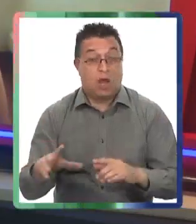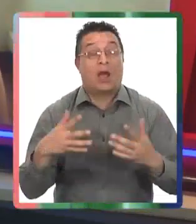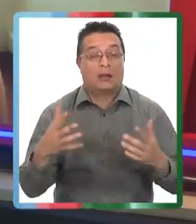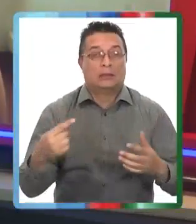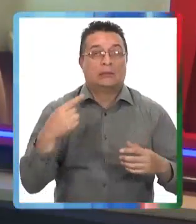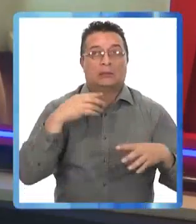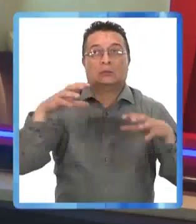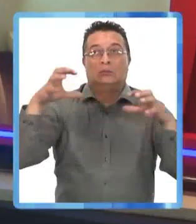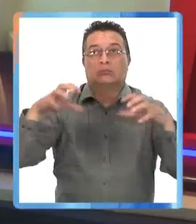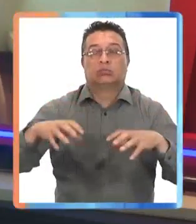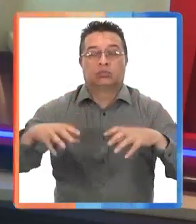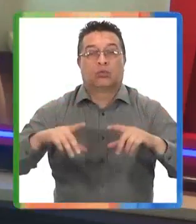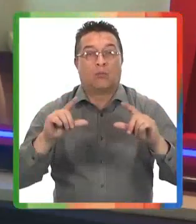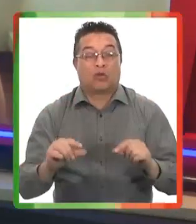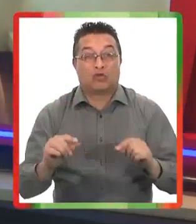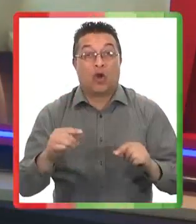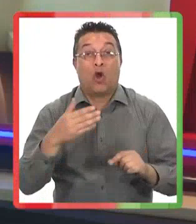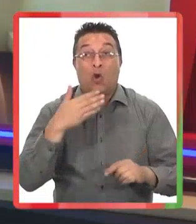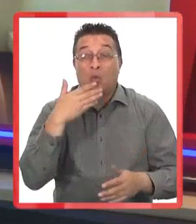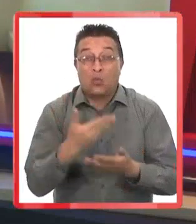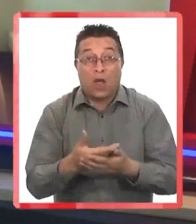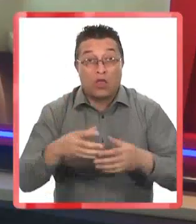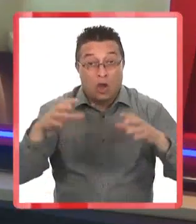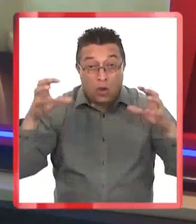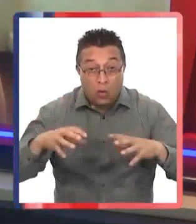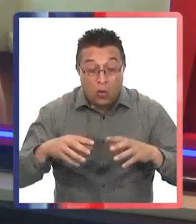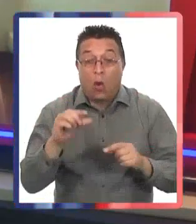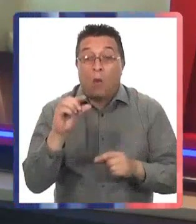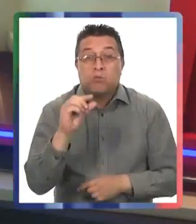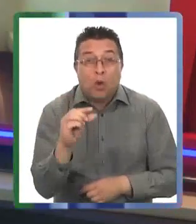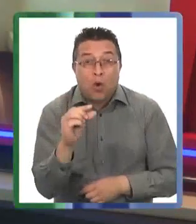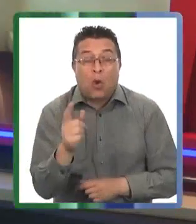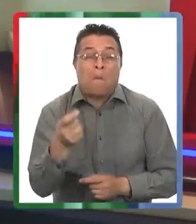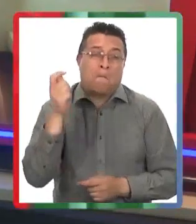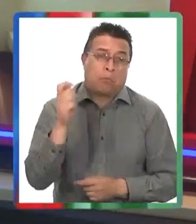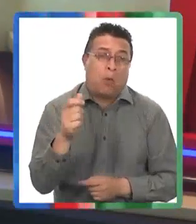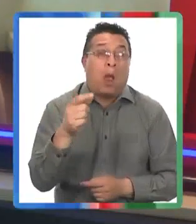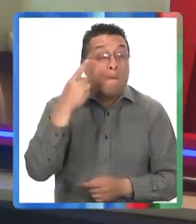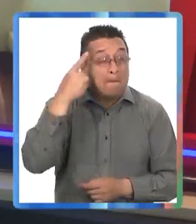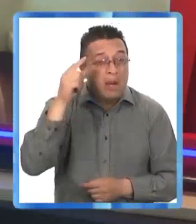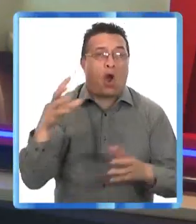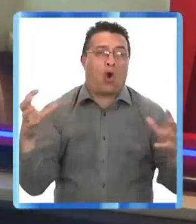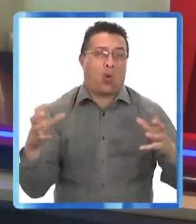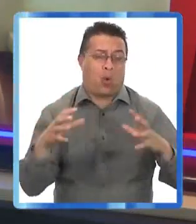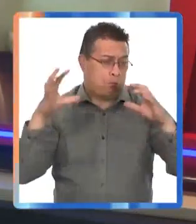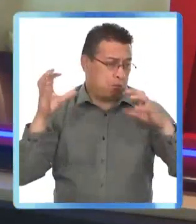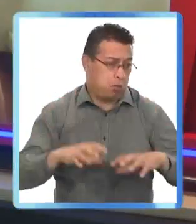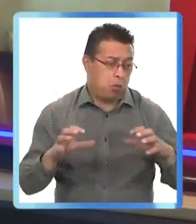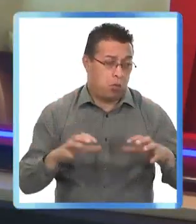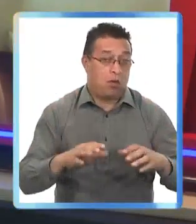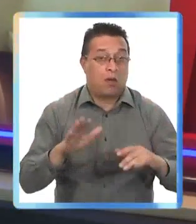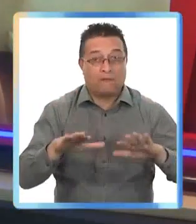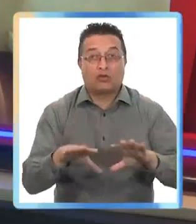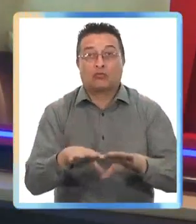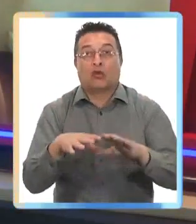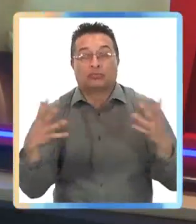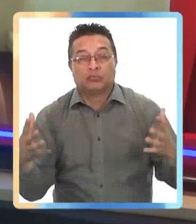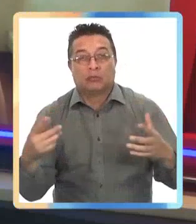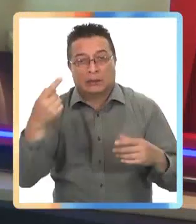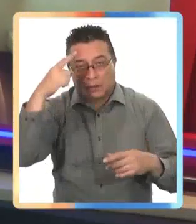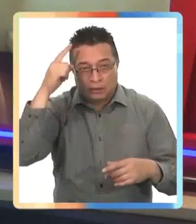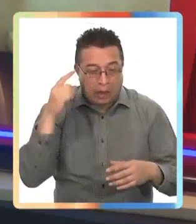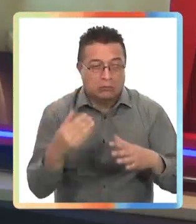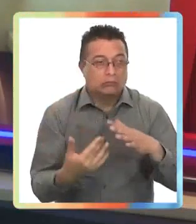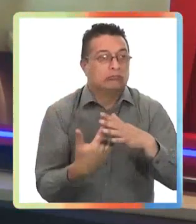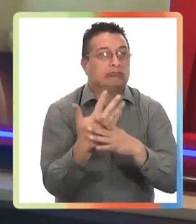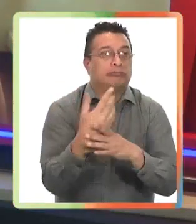de precipitaciones, y cuando ocurren las lluvias son episodios breves pero muy intensos, a veces inesperados, a veces llegan de manera sorpresiva, dañan nuestros